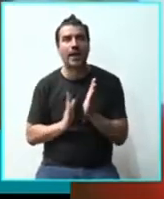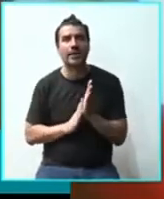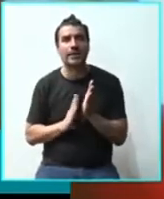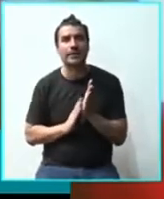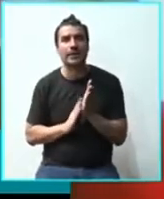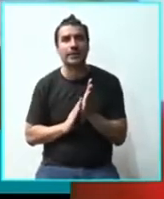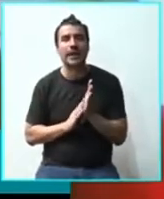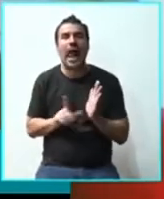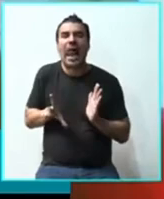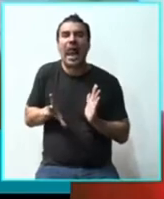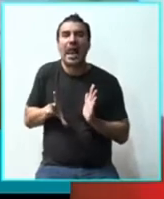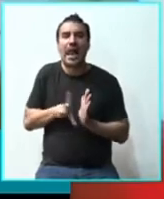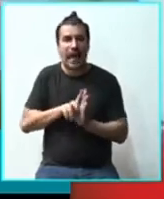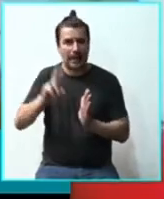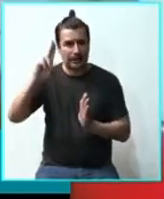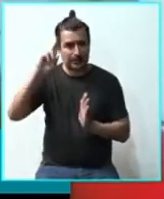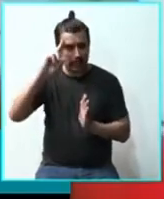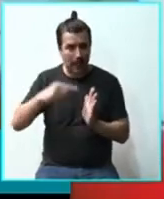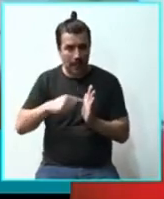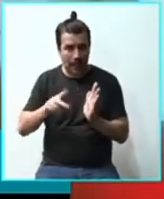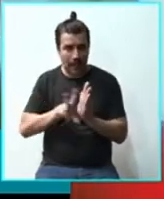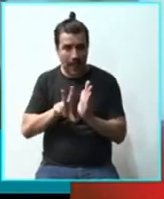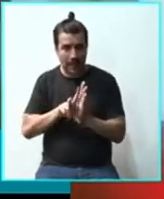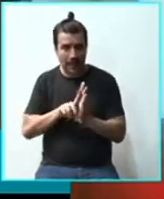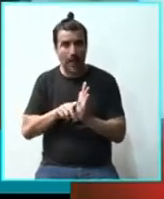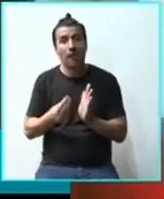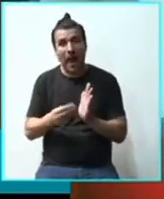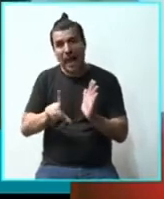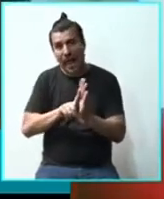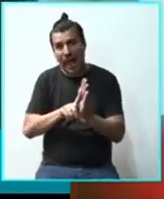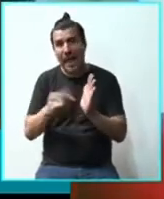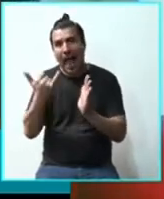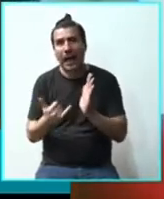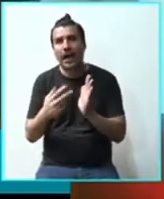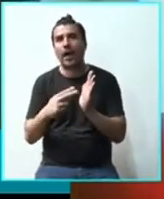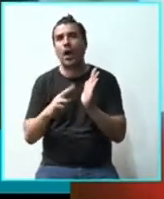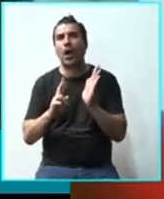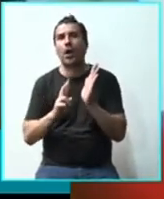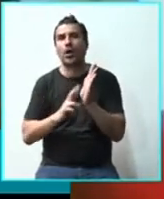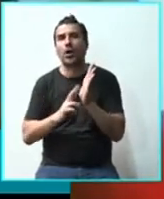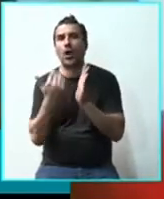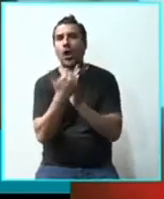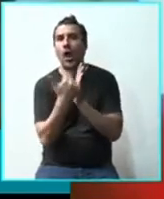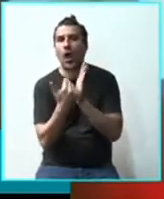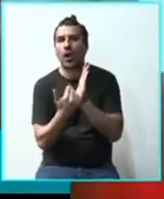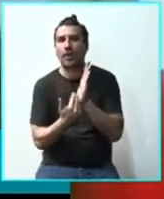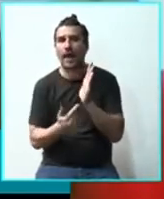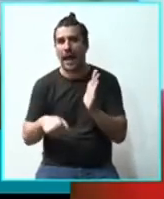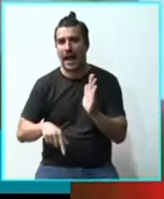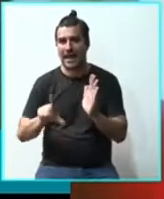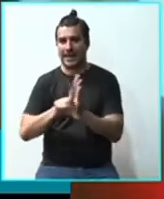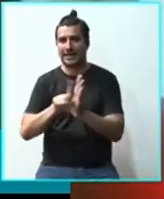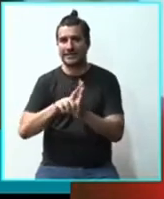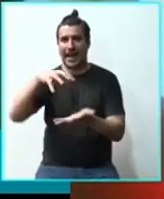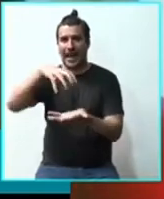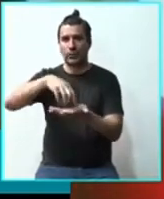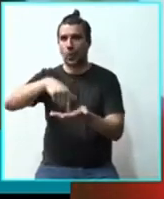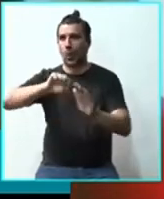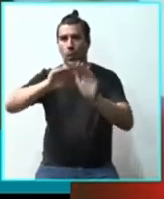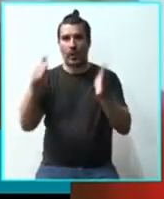bajo la ley, y por eso le ponemos norma a las cosas desde esta legislatura, y con los